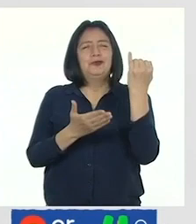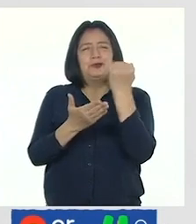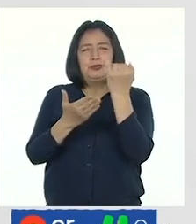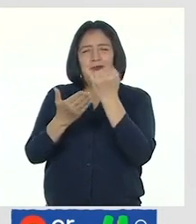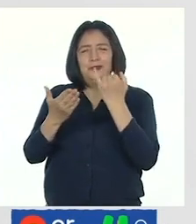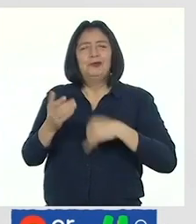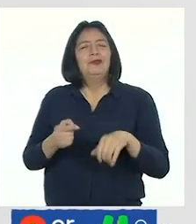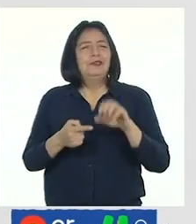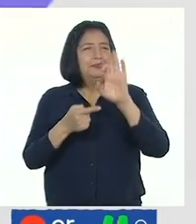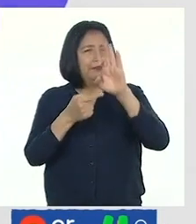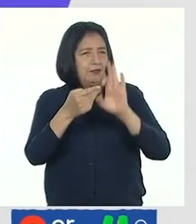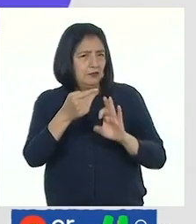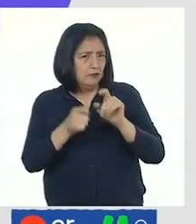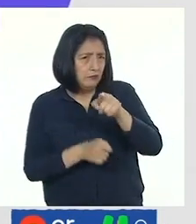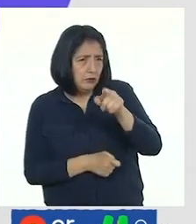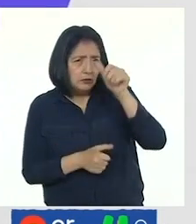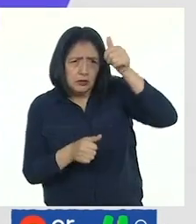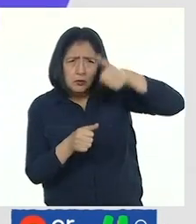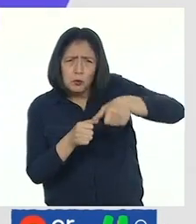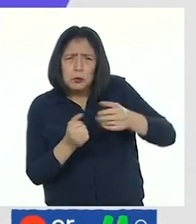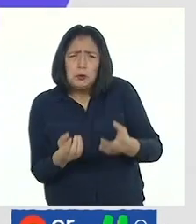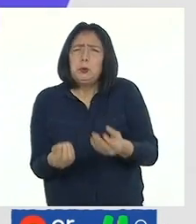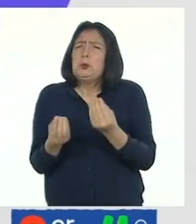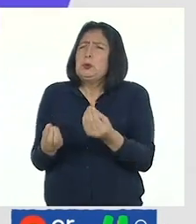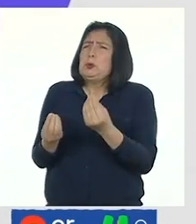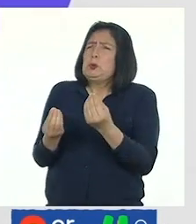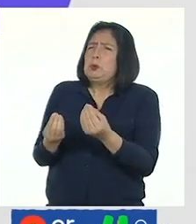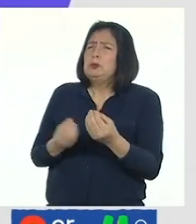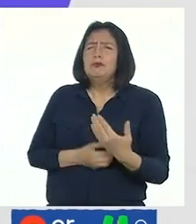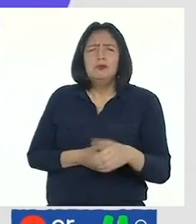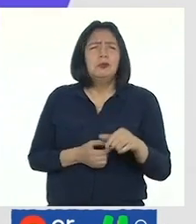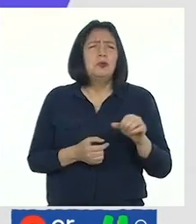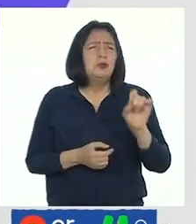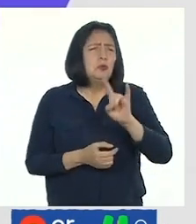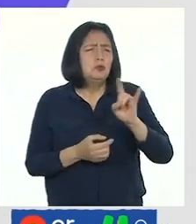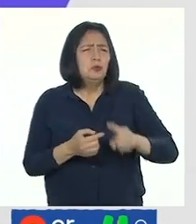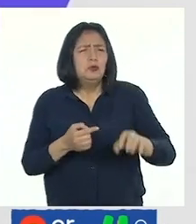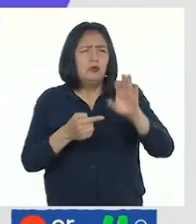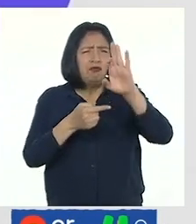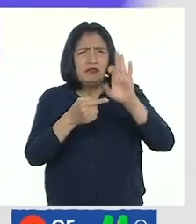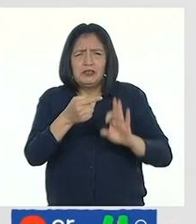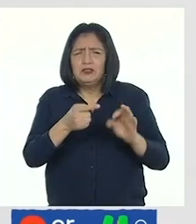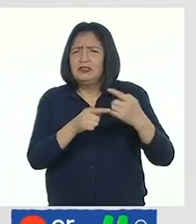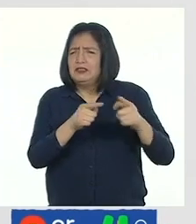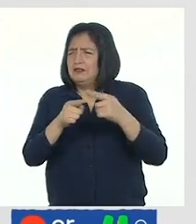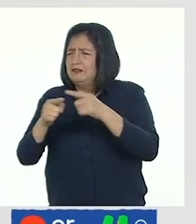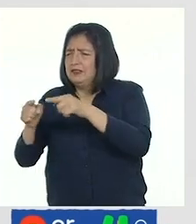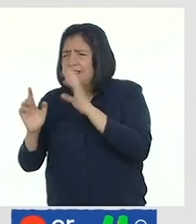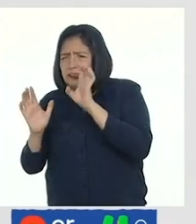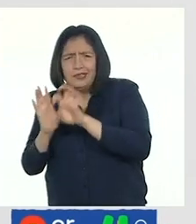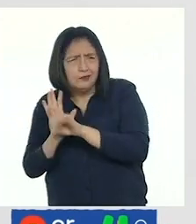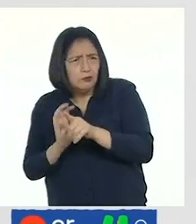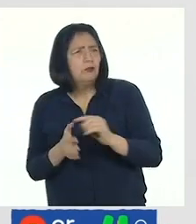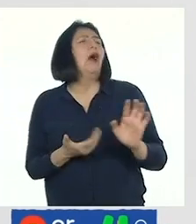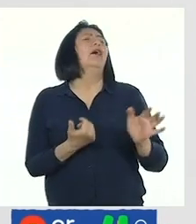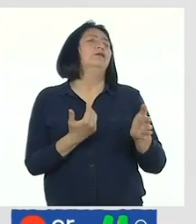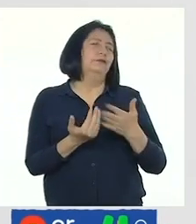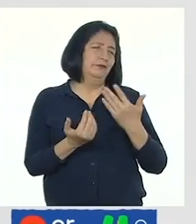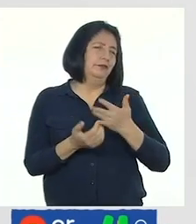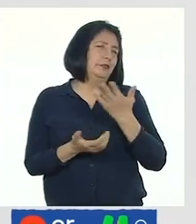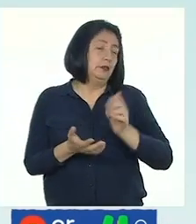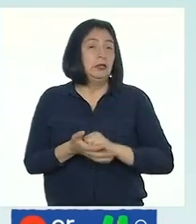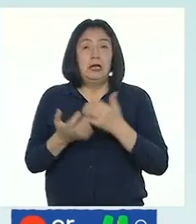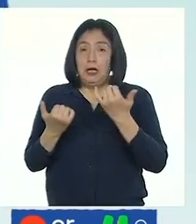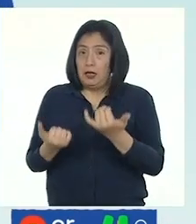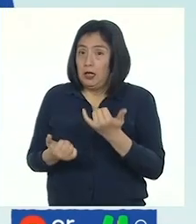y fracciones. ¿Se acuerdan cómo usó las fracciones en diferentes situaciones? Pues sencillo, ¿no?